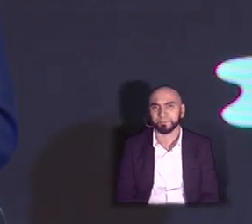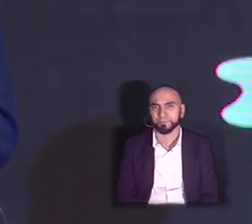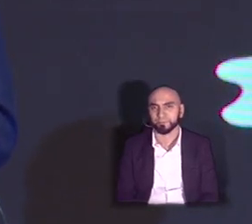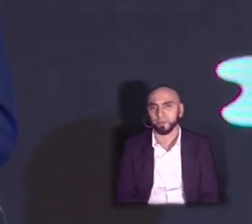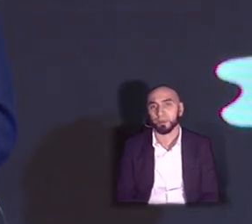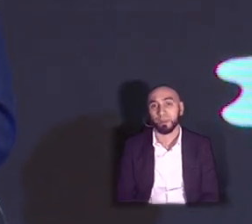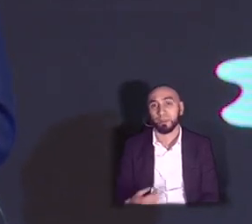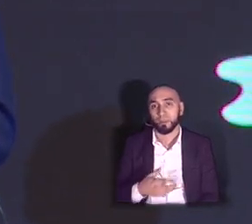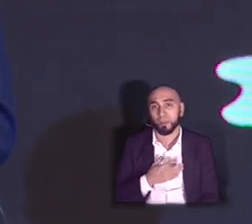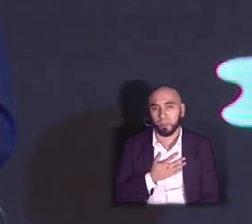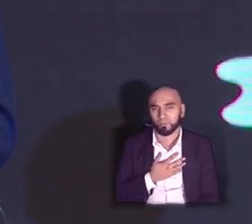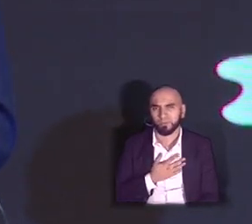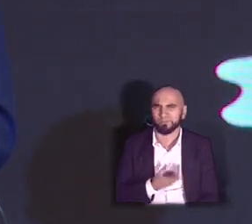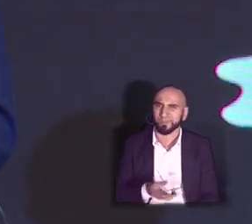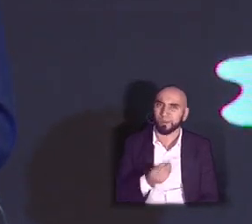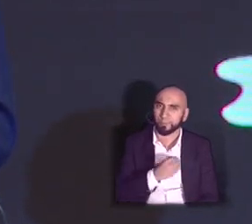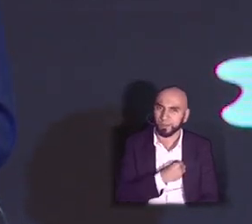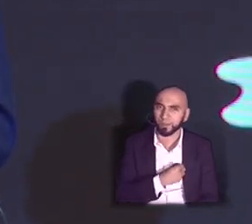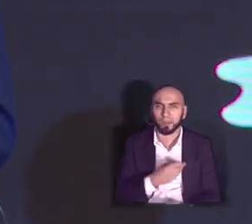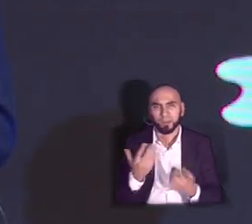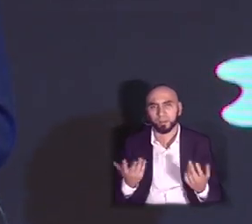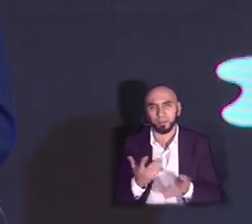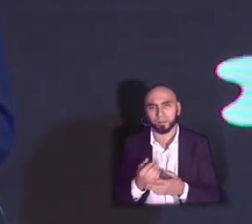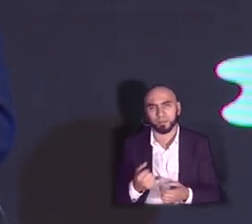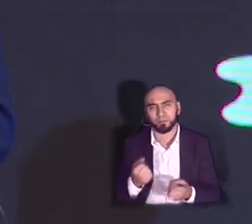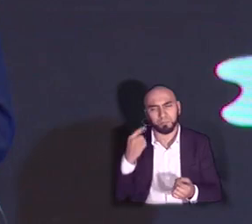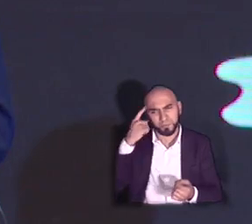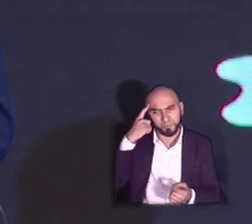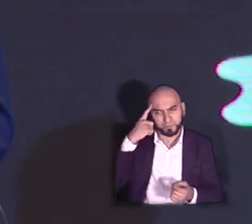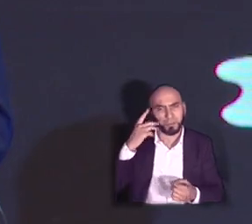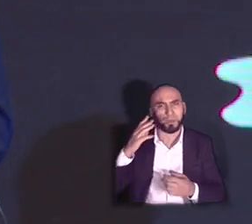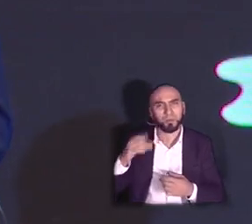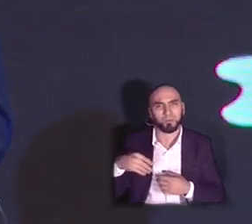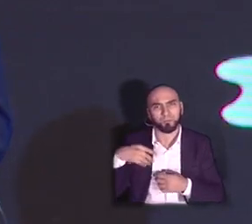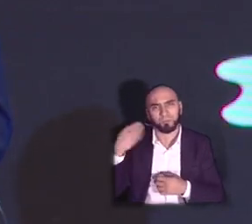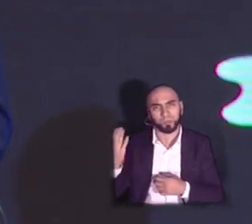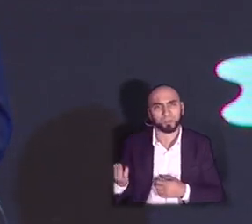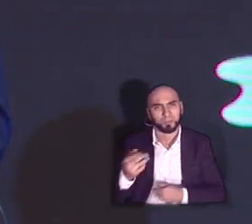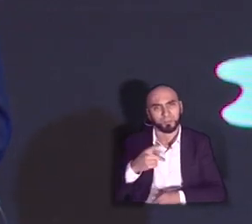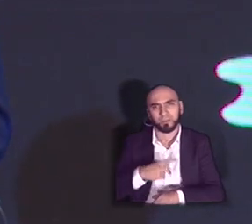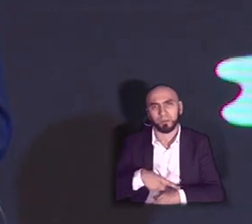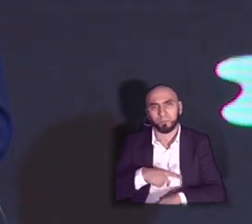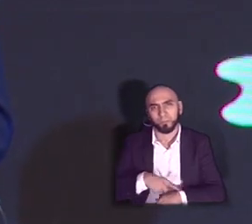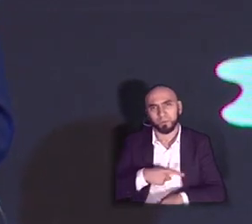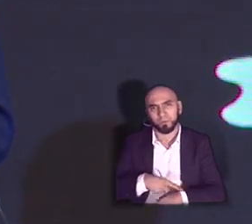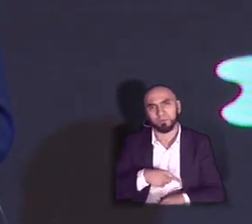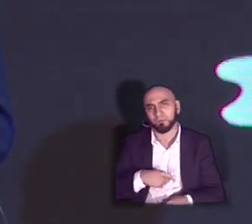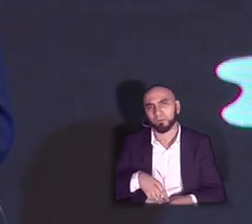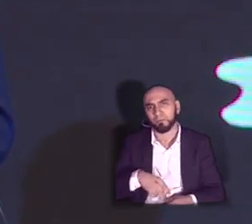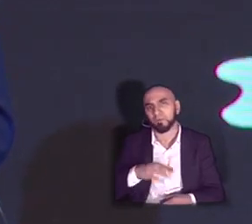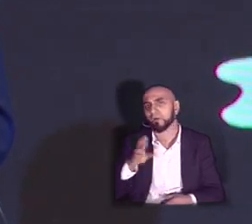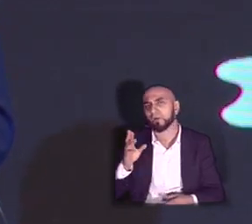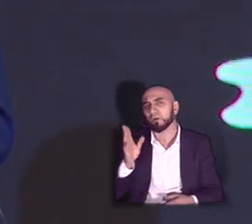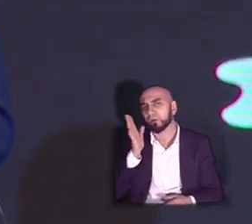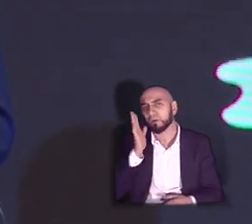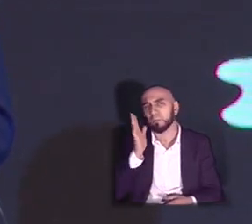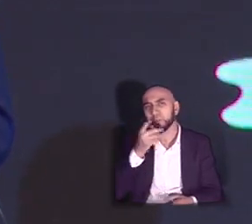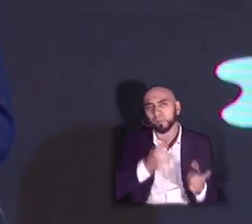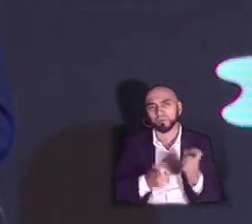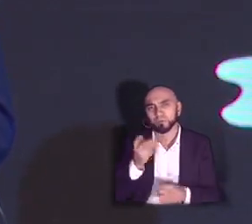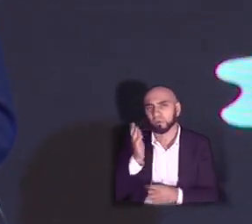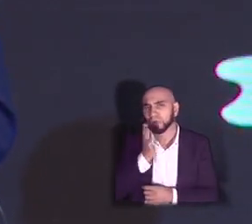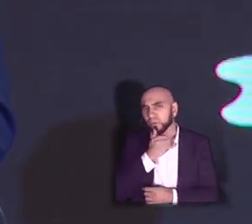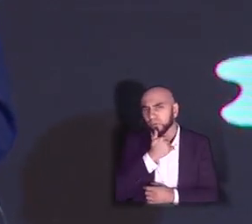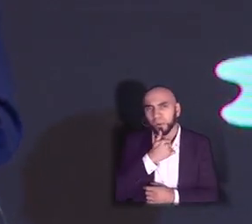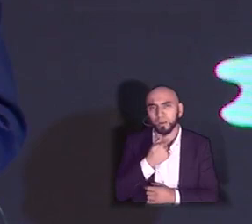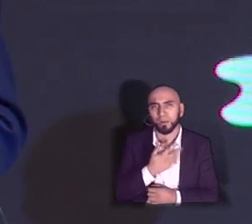A mí me da pena la idea que habrá un tiempo cuando no queda nadie más de apreciar Shakespeare o